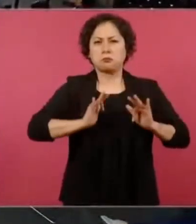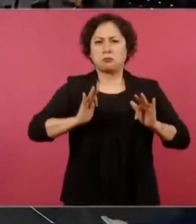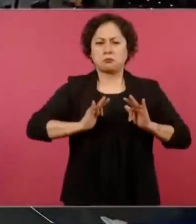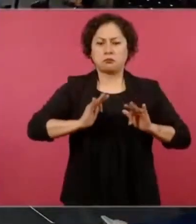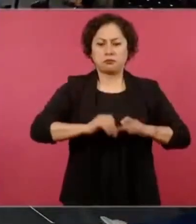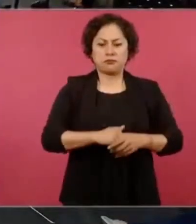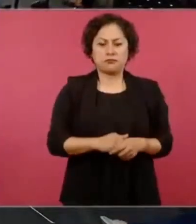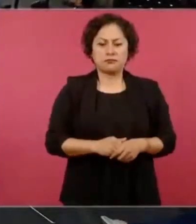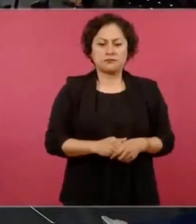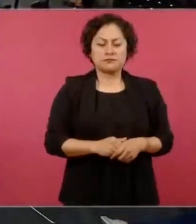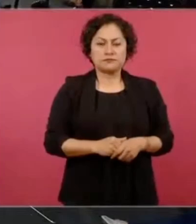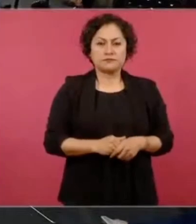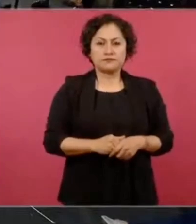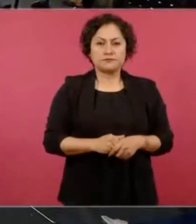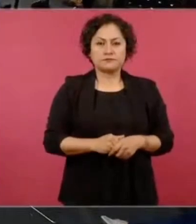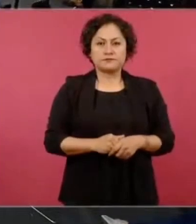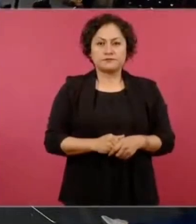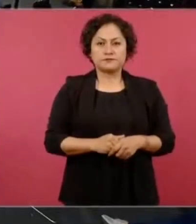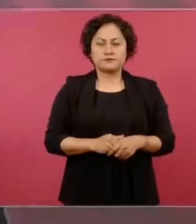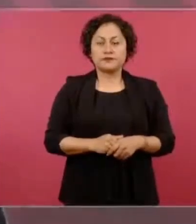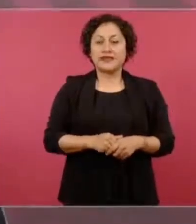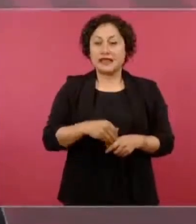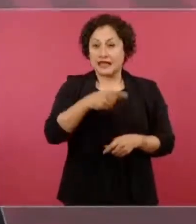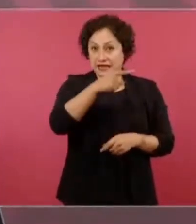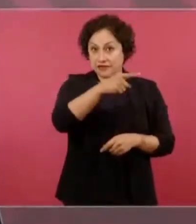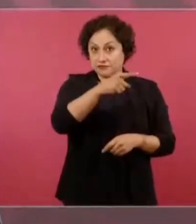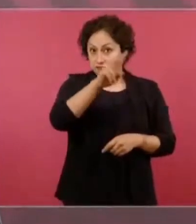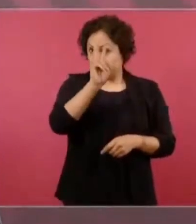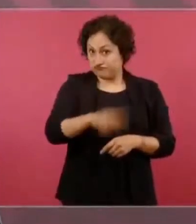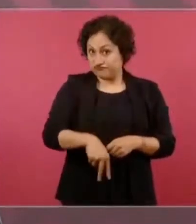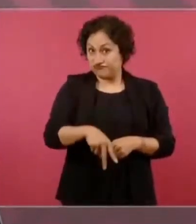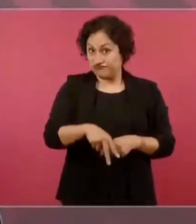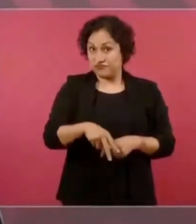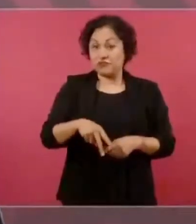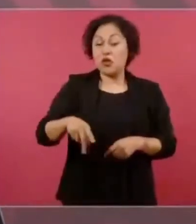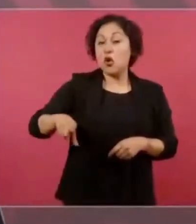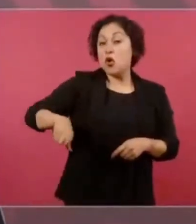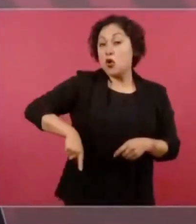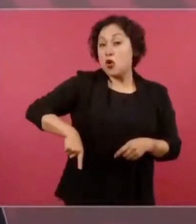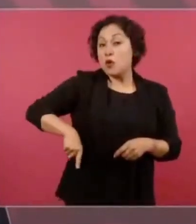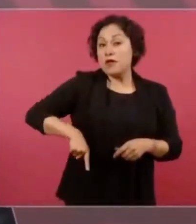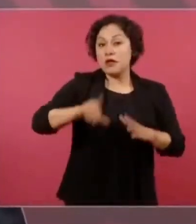violaron la Constitución como quisieron